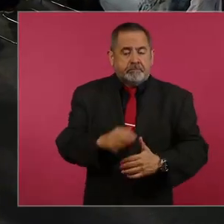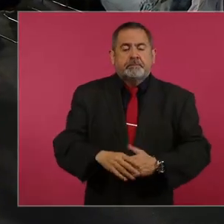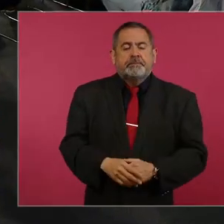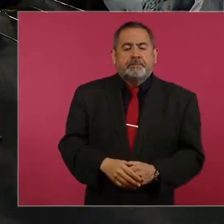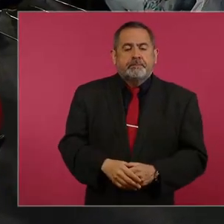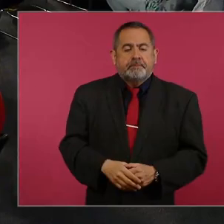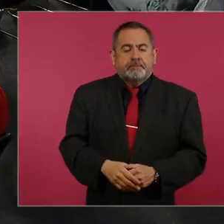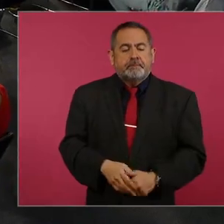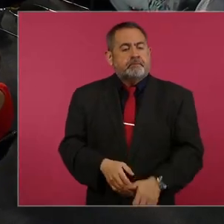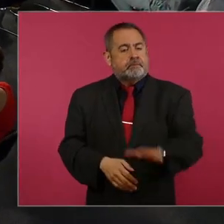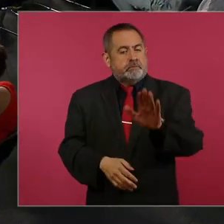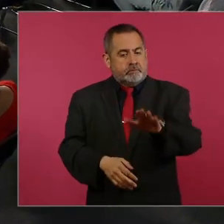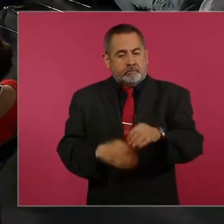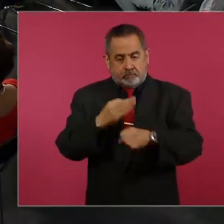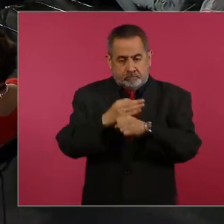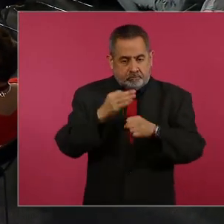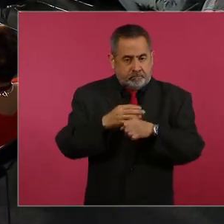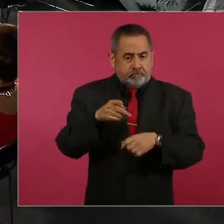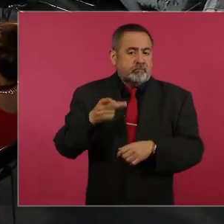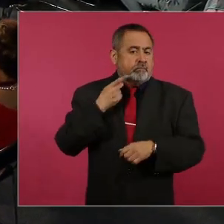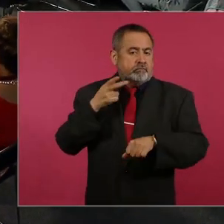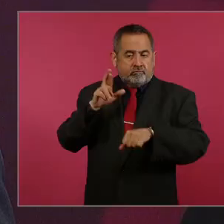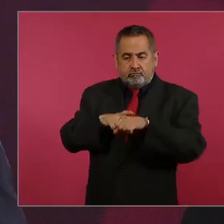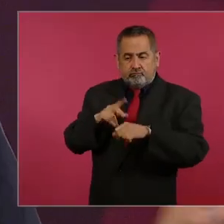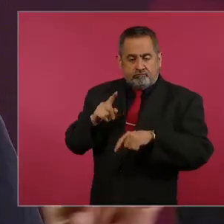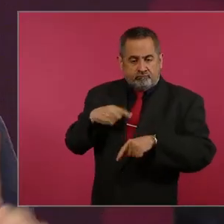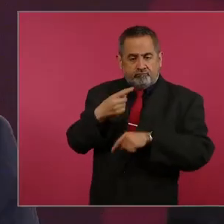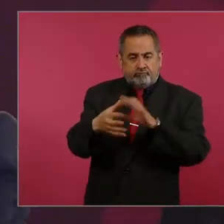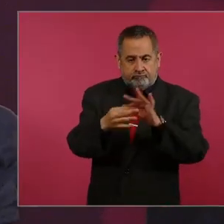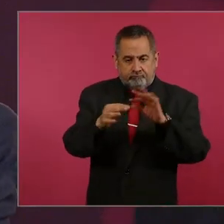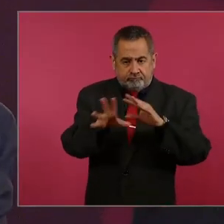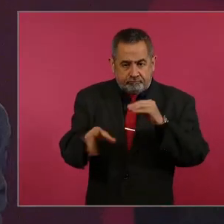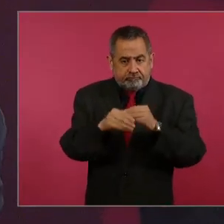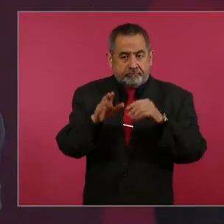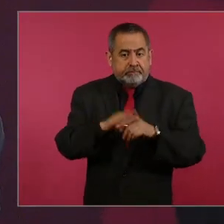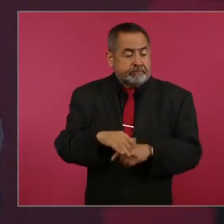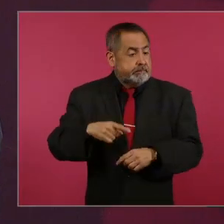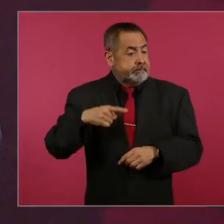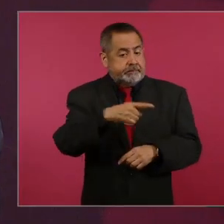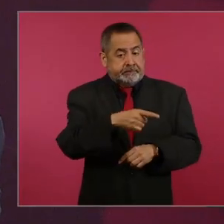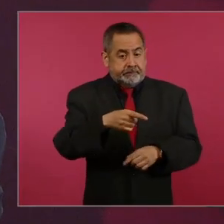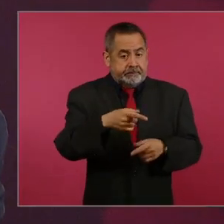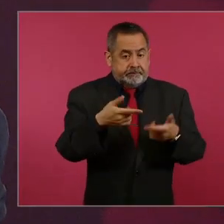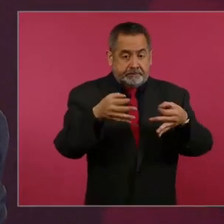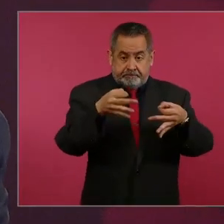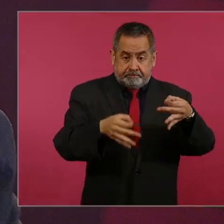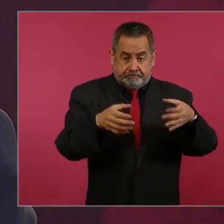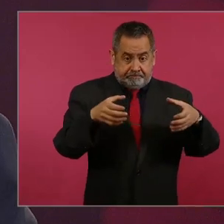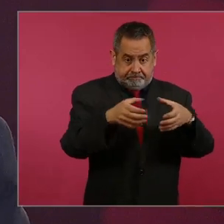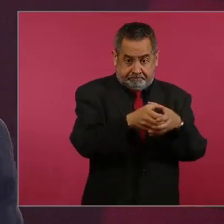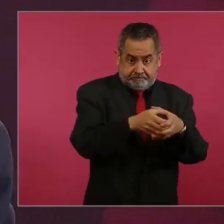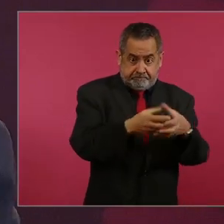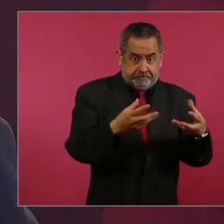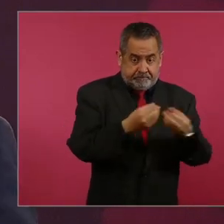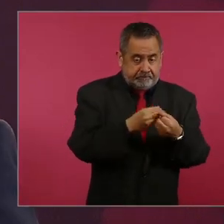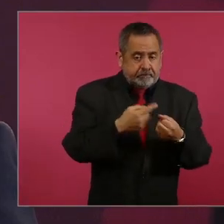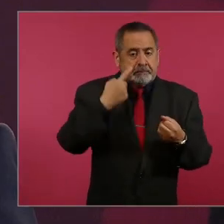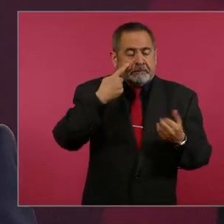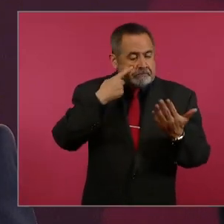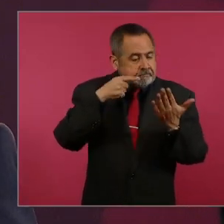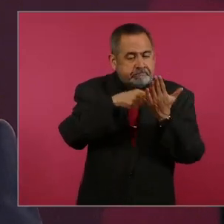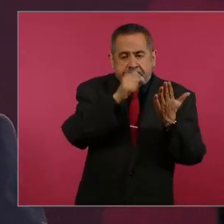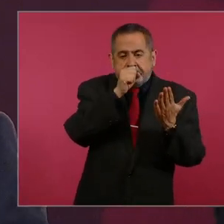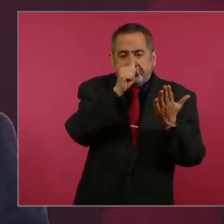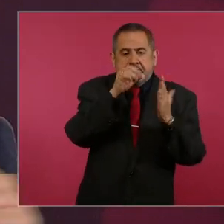proceso jurídico es complejo, la procuradora seguramente nos va a poder complementar, pero cuando resuelva el colegiado habrá que ver los términos en que